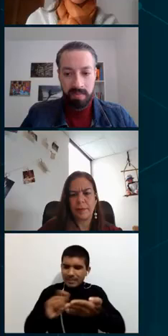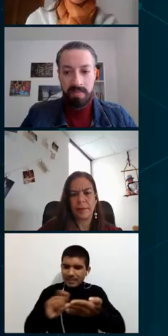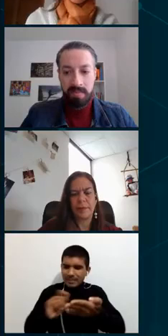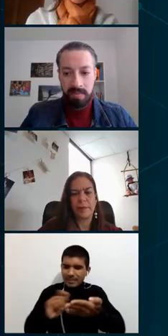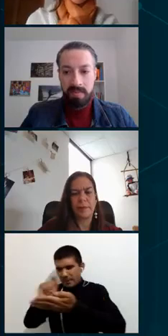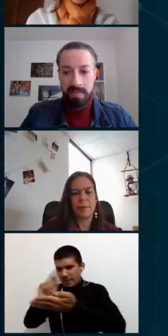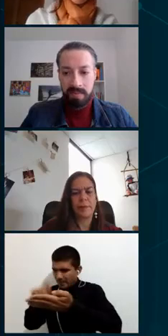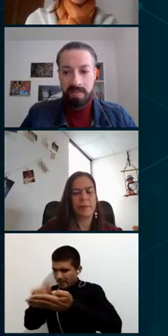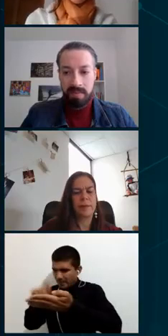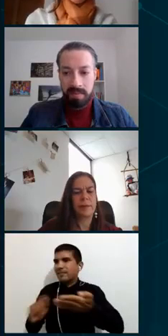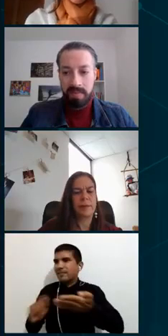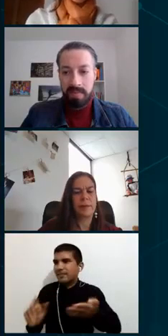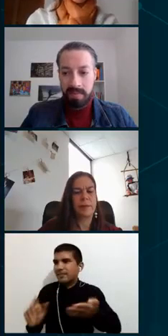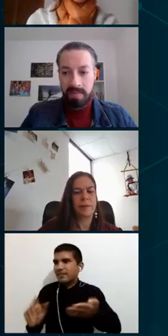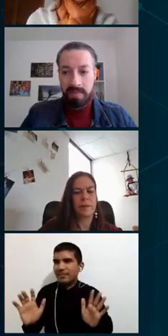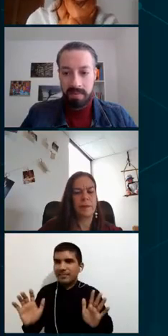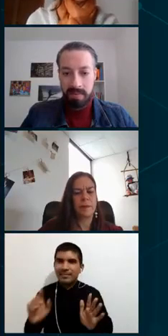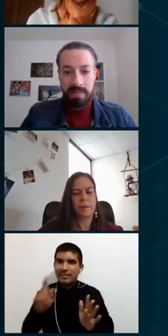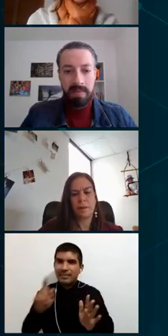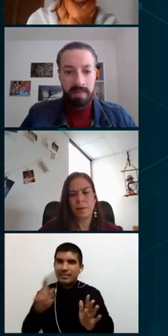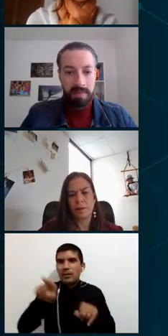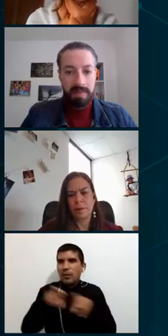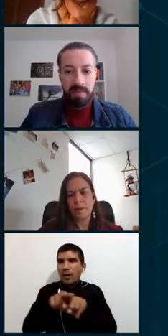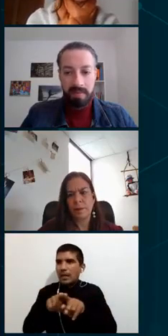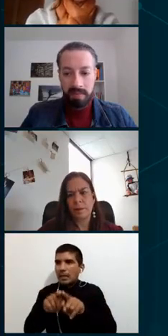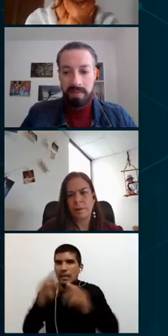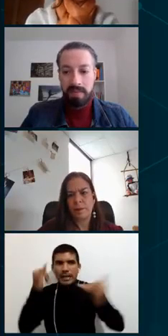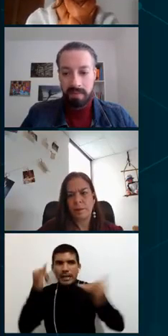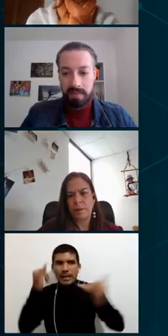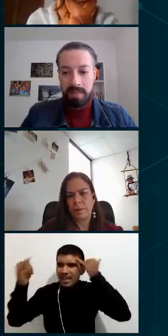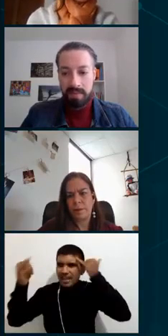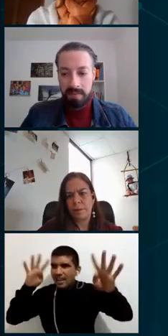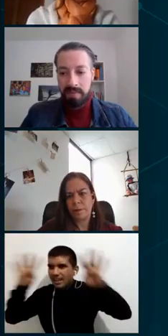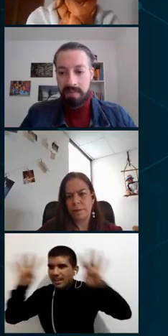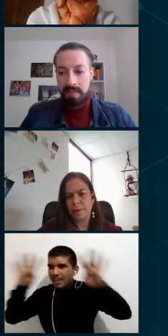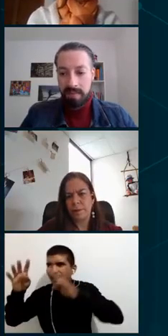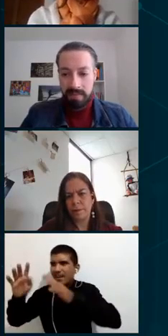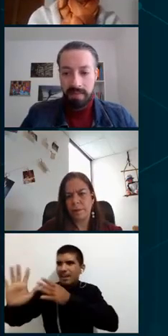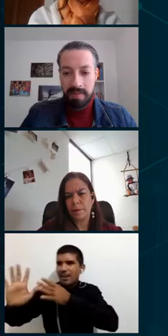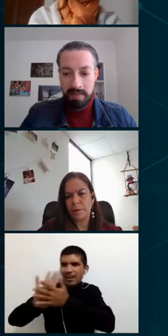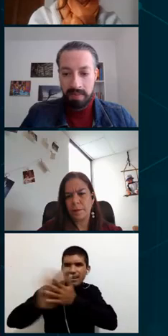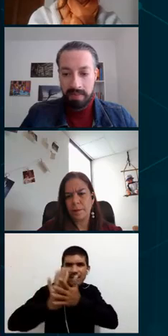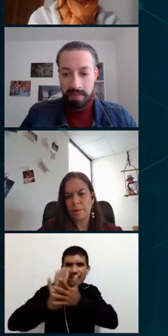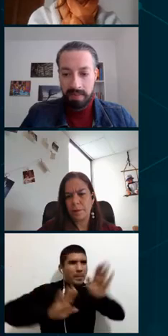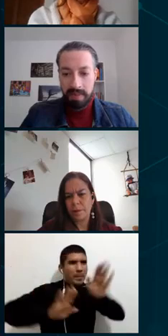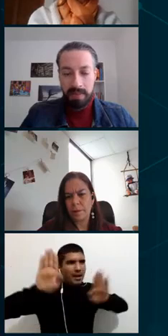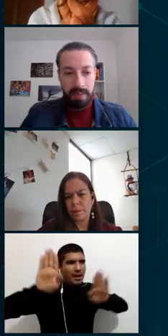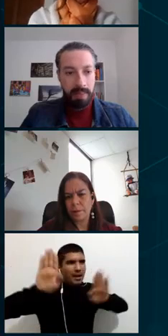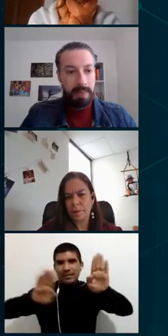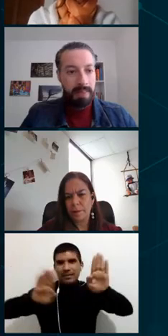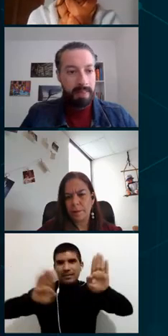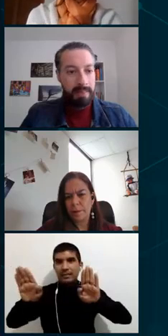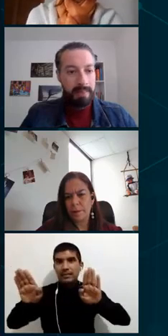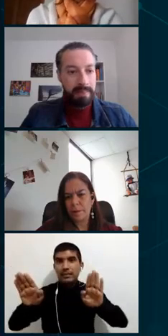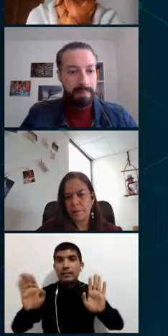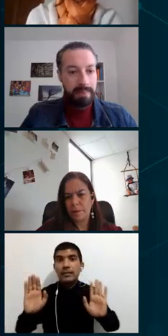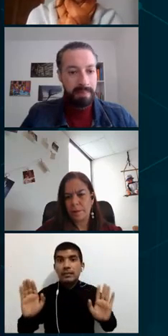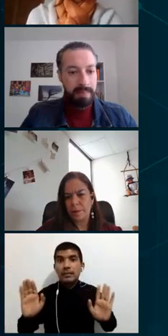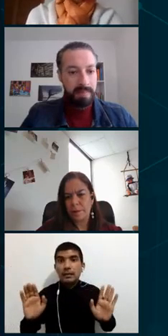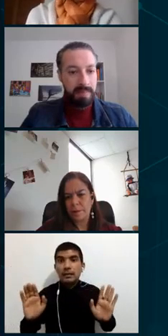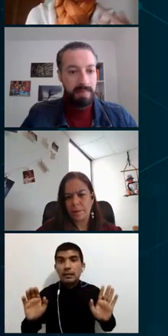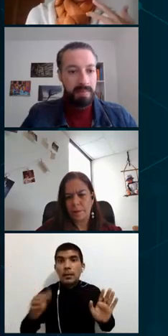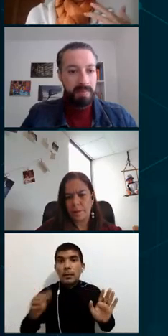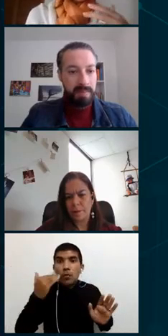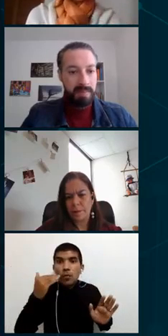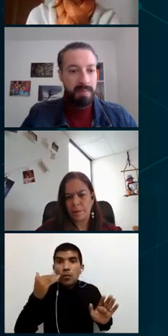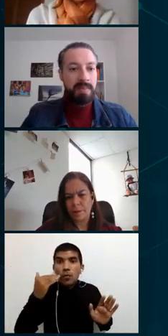Olga, porque además es muy consciente, pero ojo que, o sea, siento empatía por esa idea, porque a mí me gusta ese tema